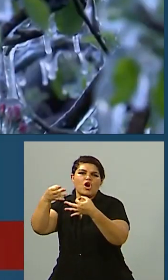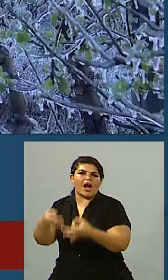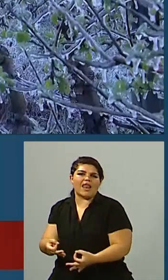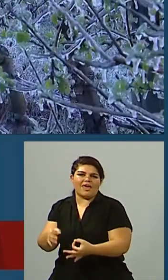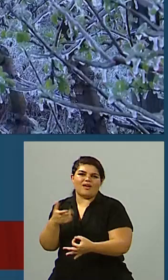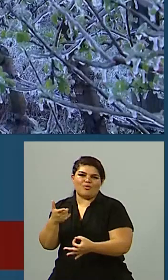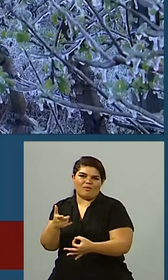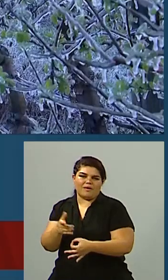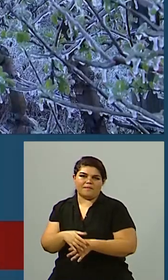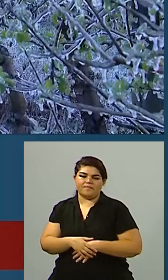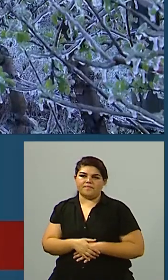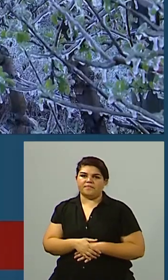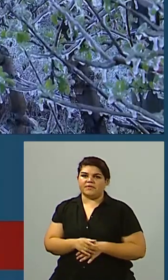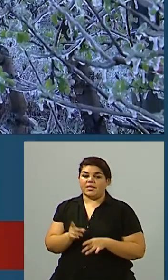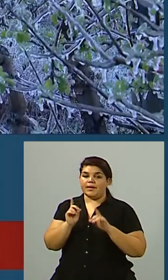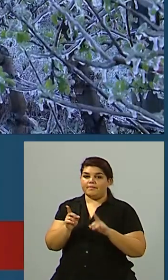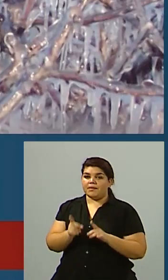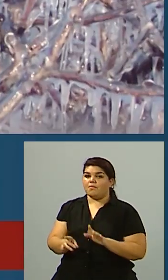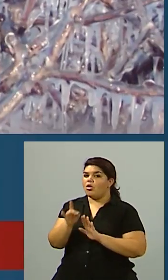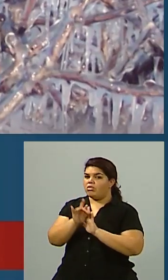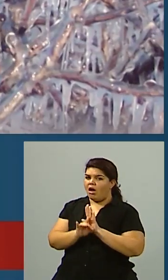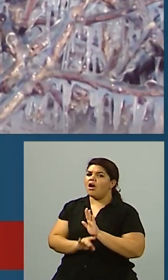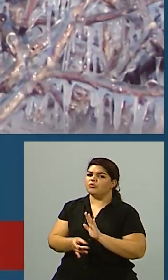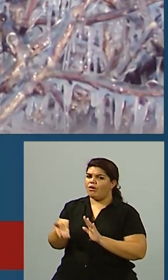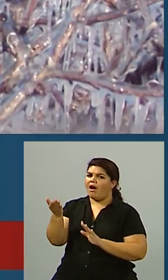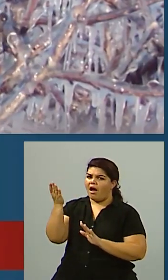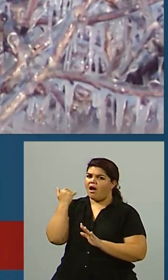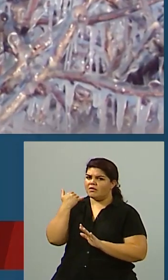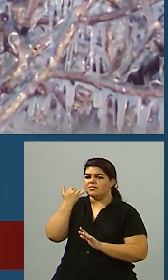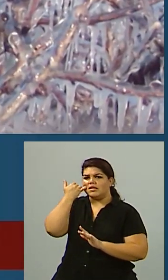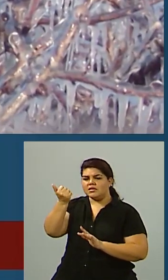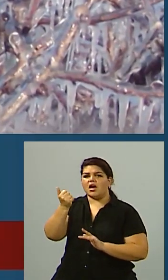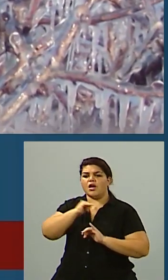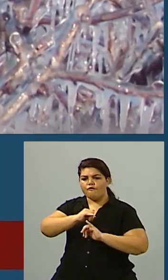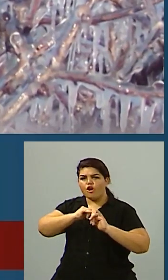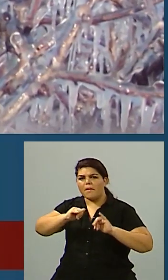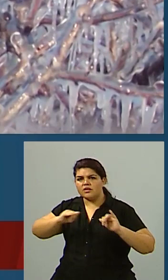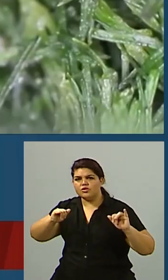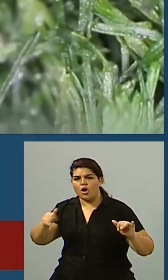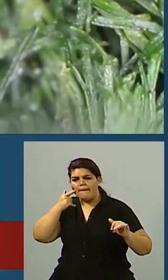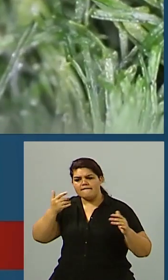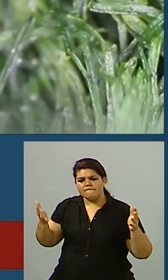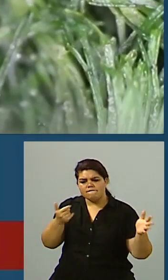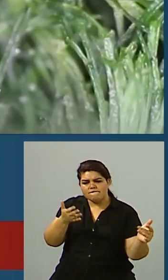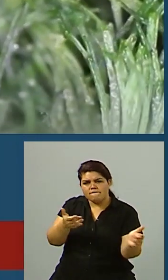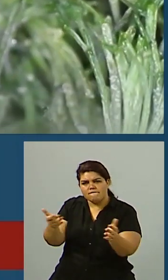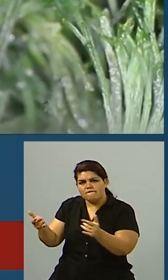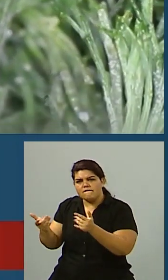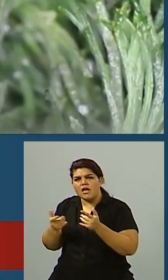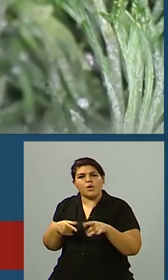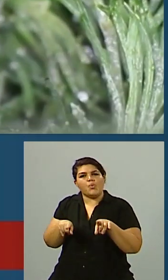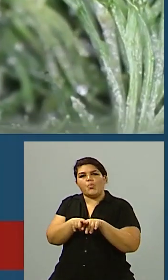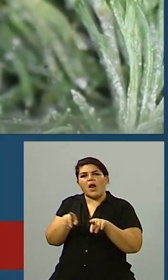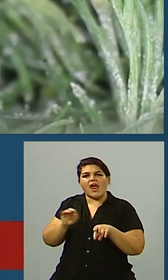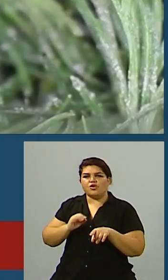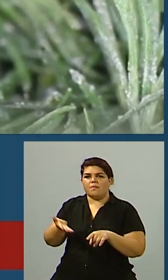datos históricos en cuanto a heladas. Me acuerdo incluso también algunas que se dieron el año pasado que fueron realmente con consecuencias